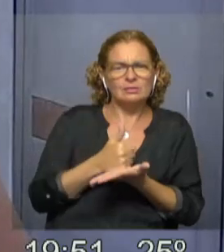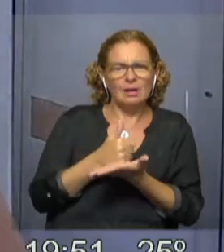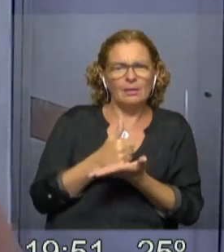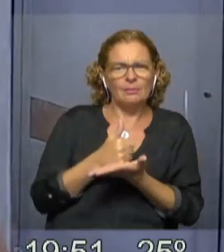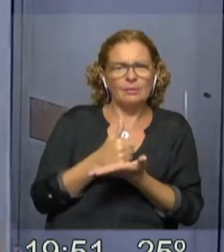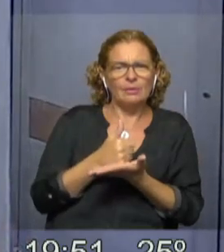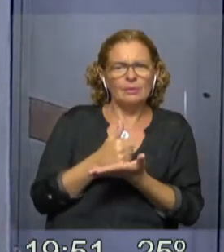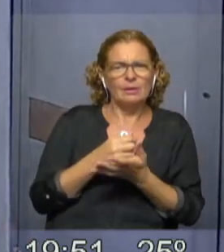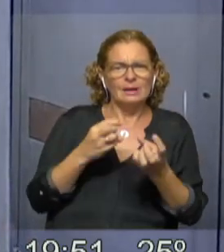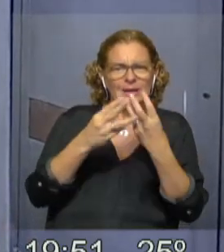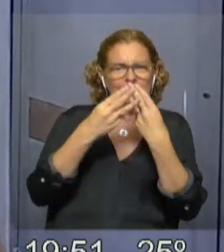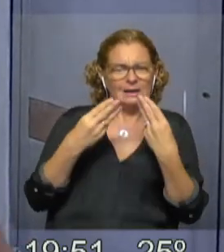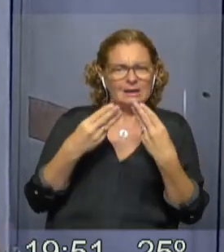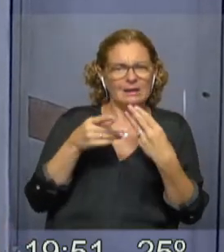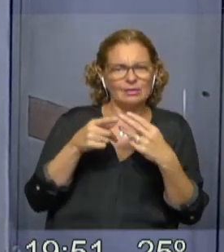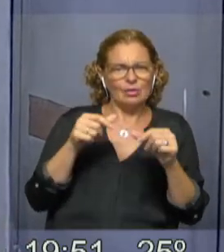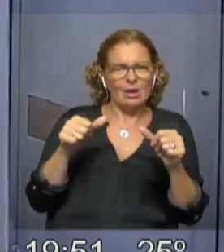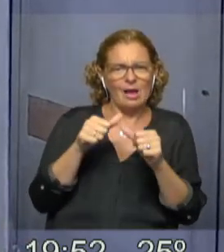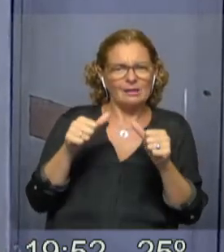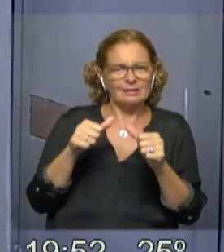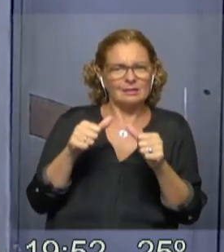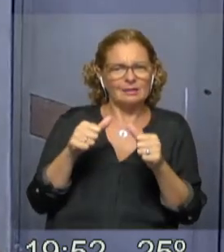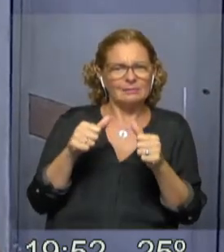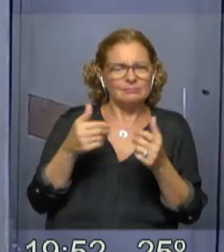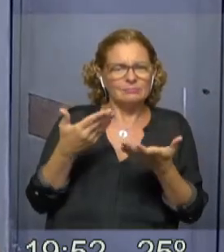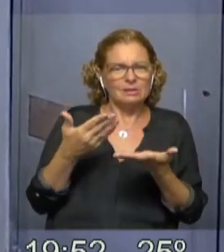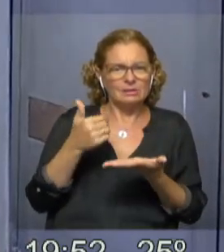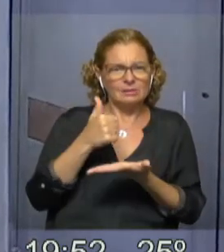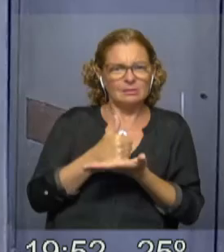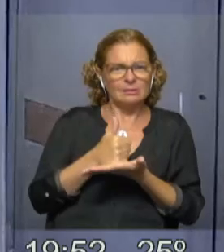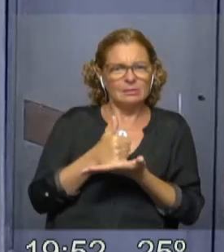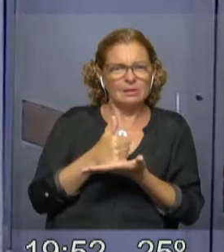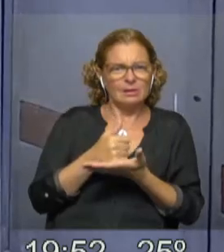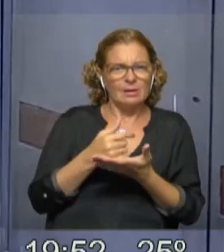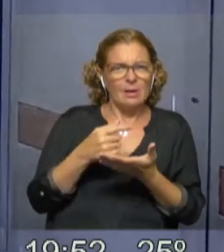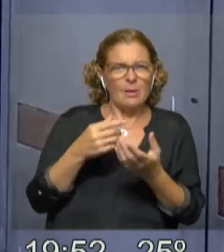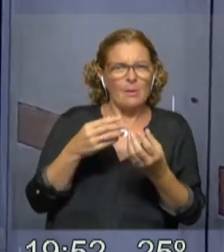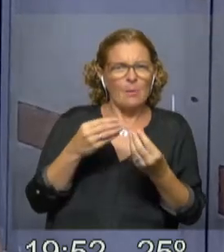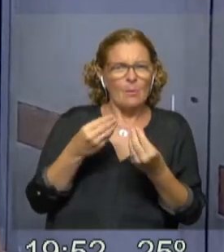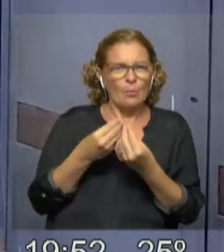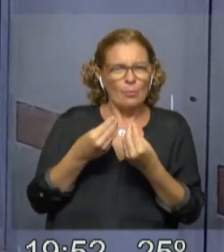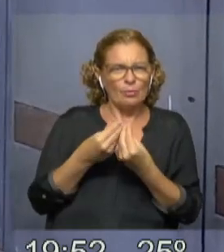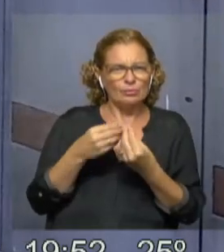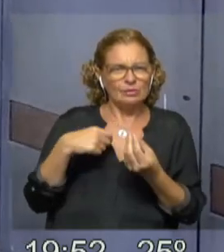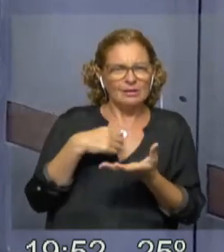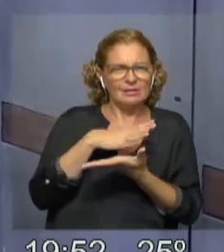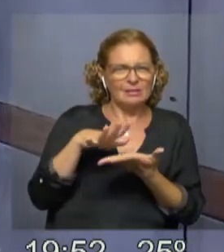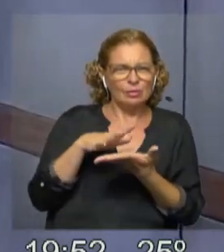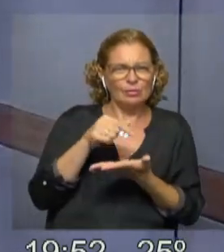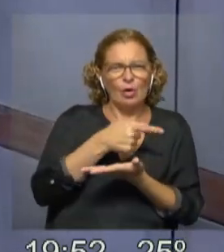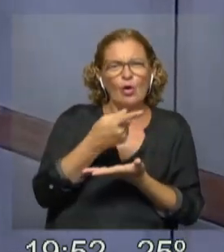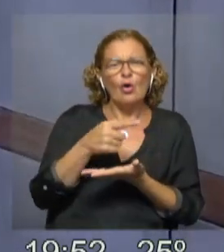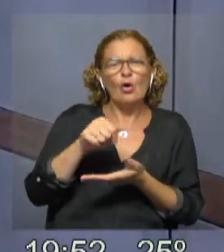en general. Y eso hace que estemos expuestos a un montón de situaciones que otras personas por ahí